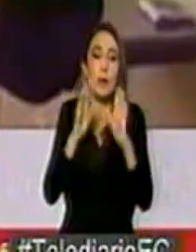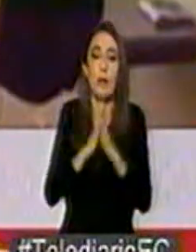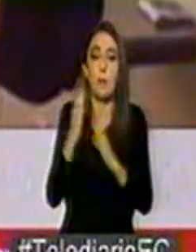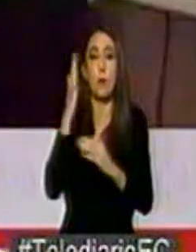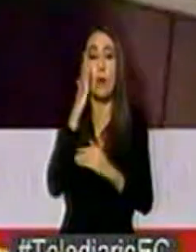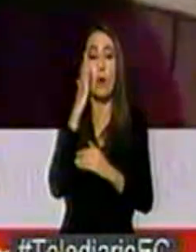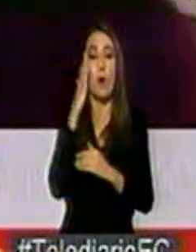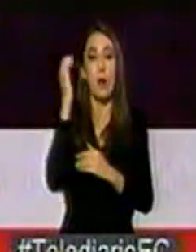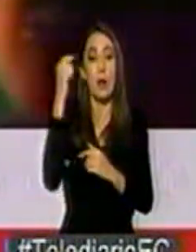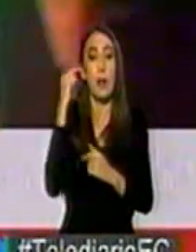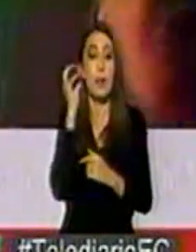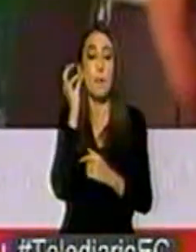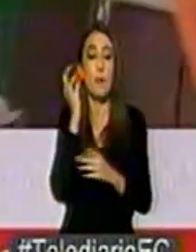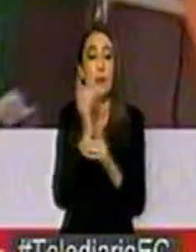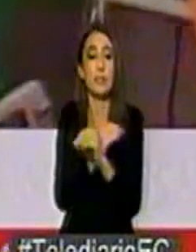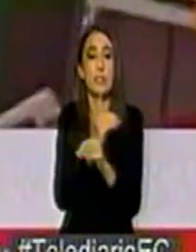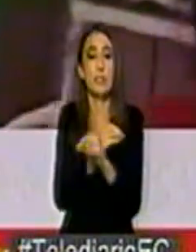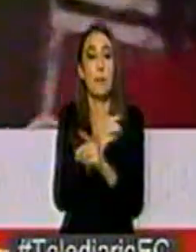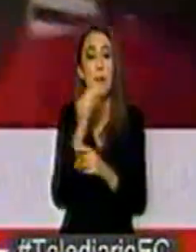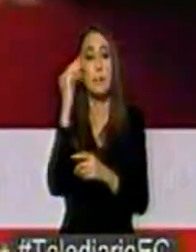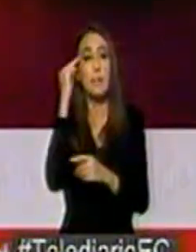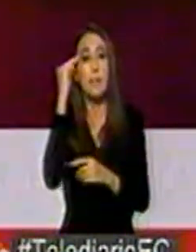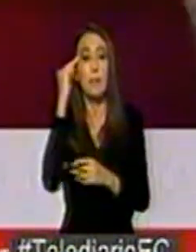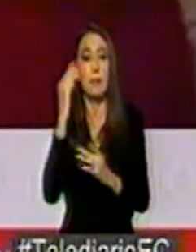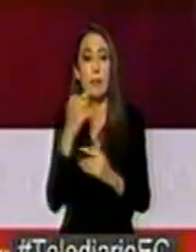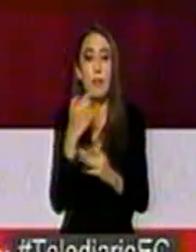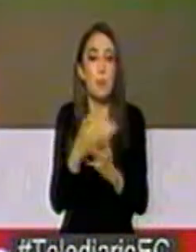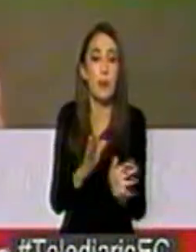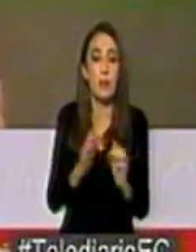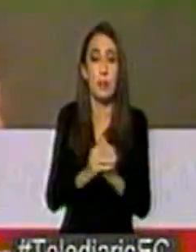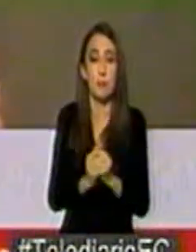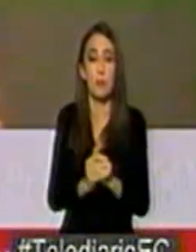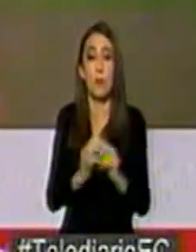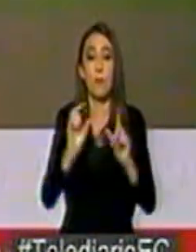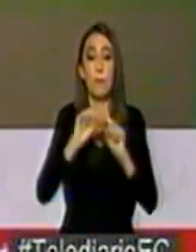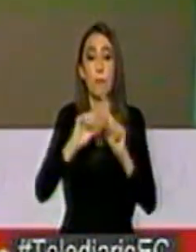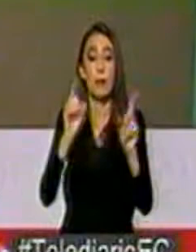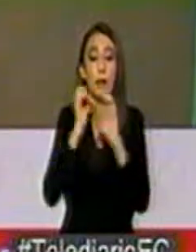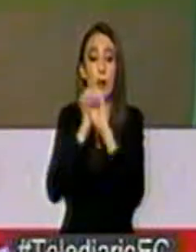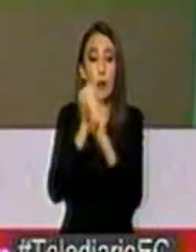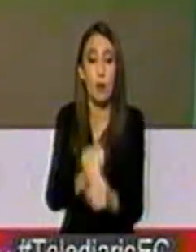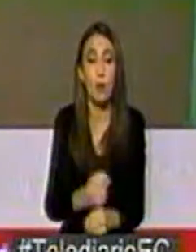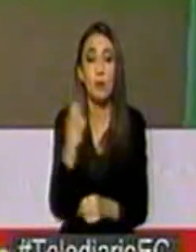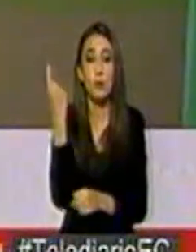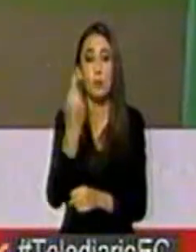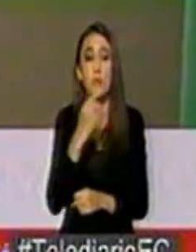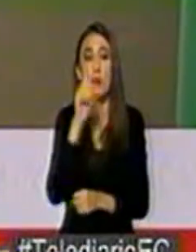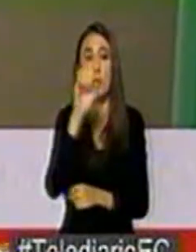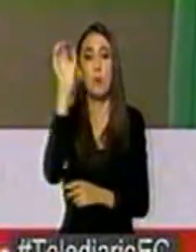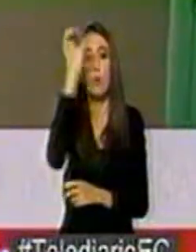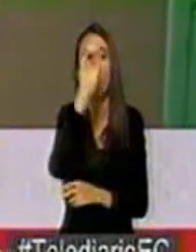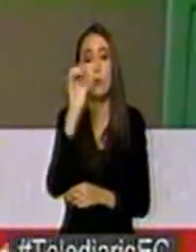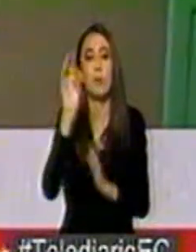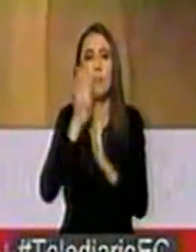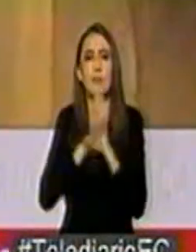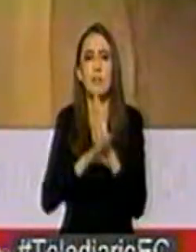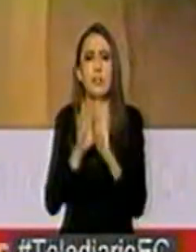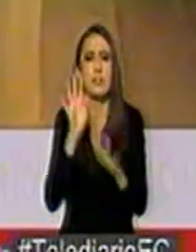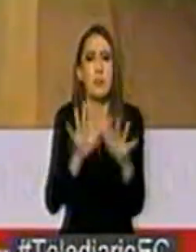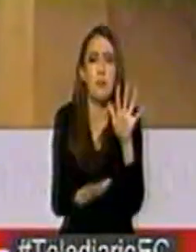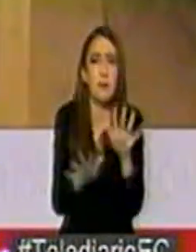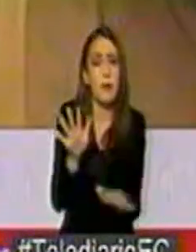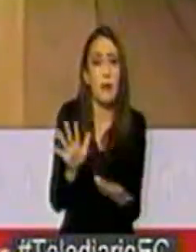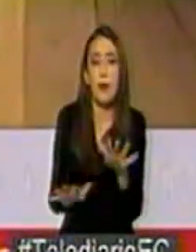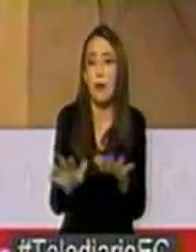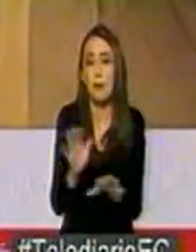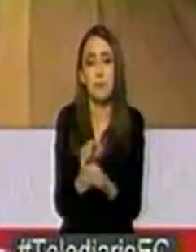mental esto último según la fundación desafío sólo sucede en menos del 1% de los casos por lo que